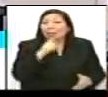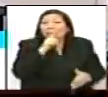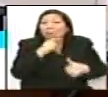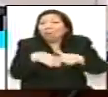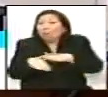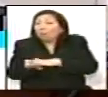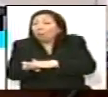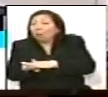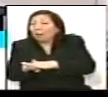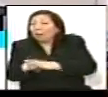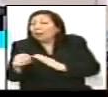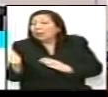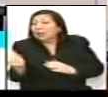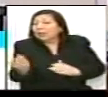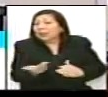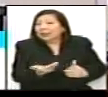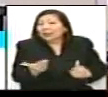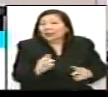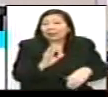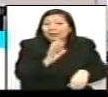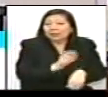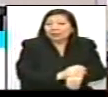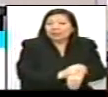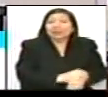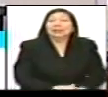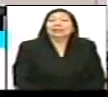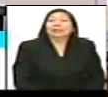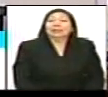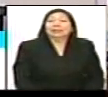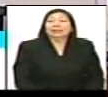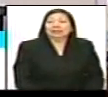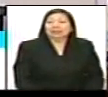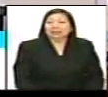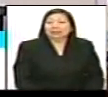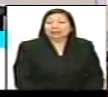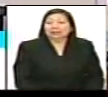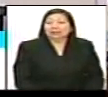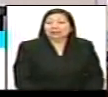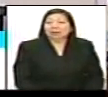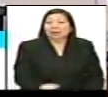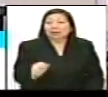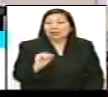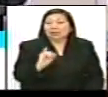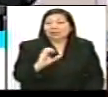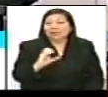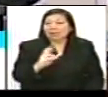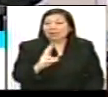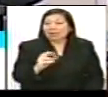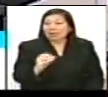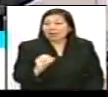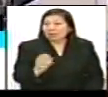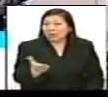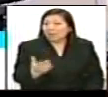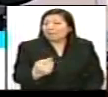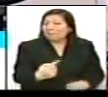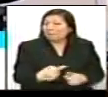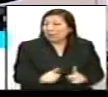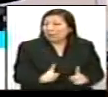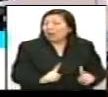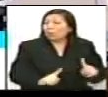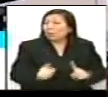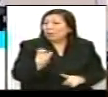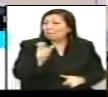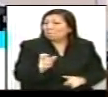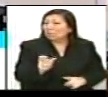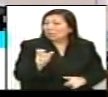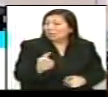la policía se ha apurado en capturar al sicario este conocido como Goro. Hay, sin embargo, algunas